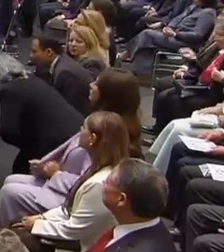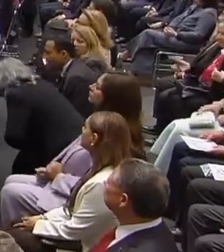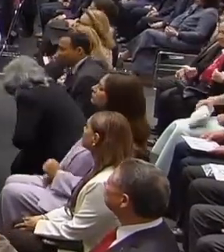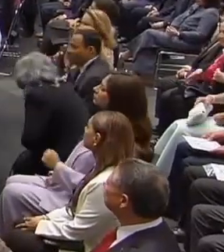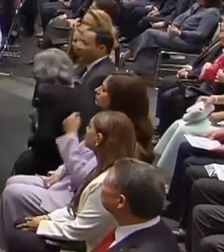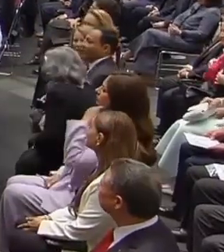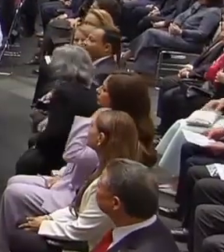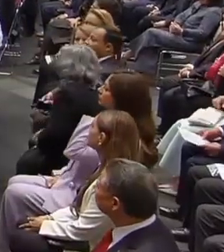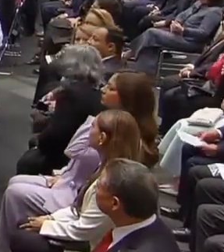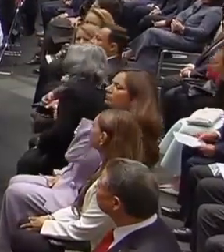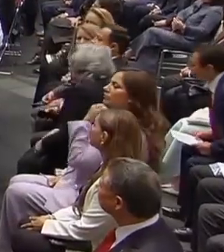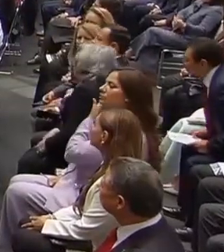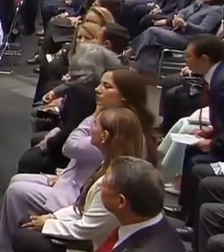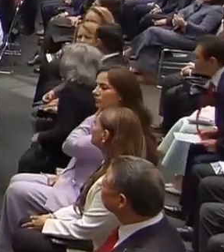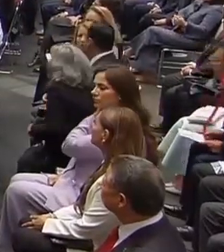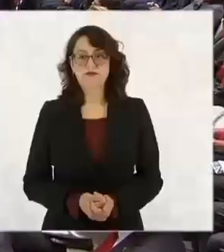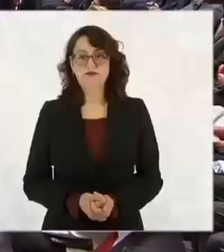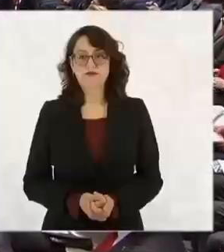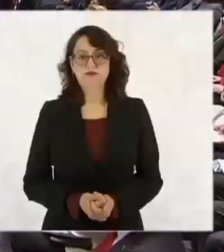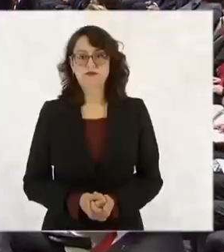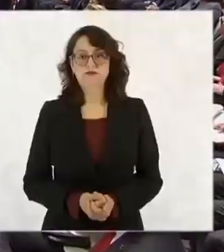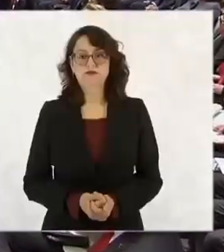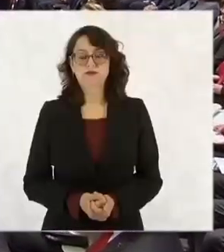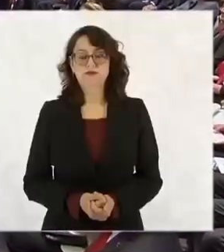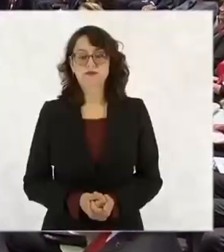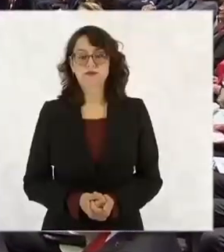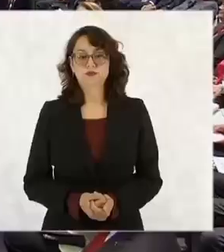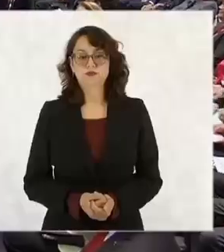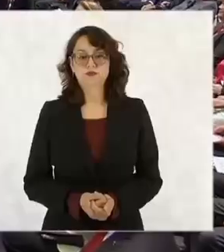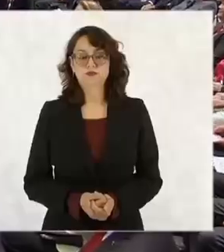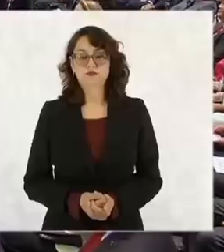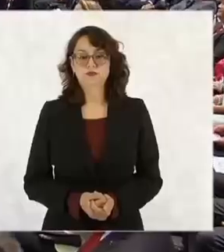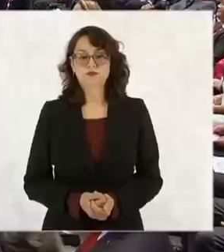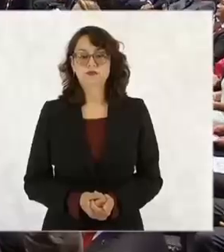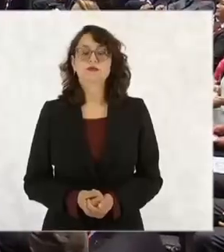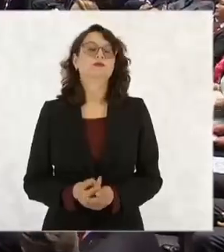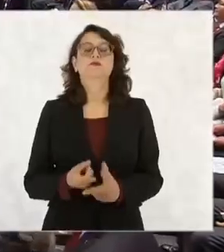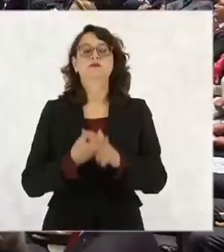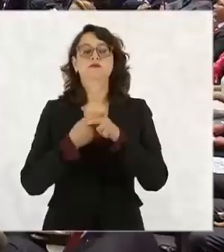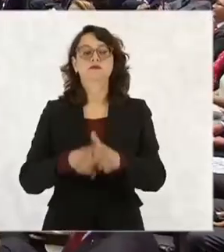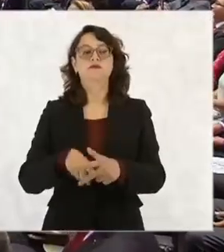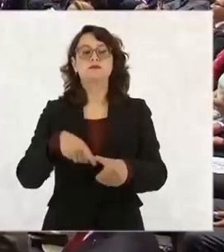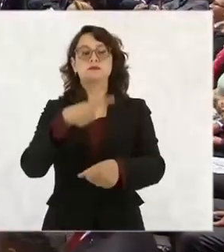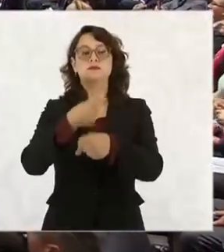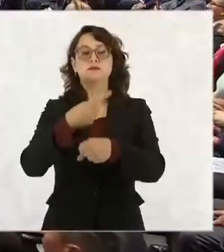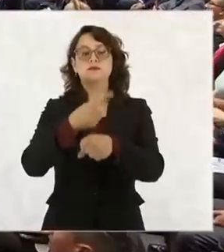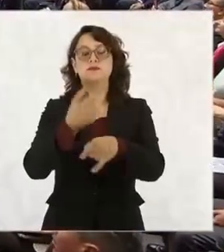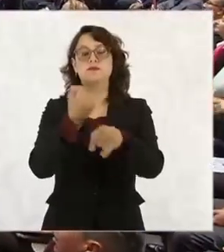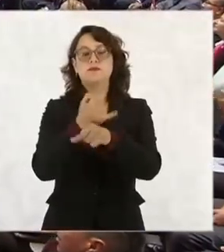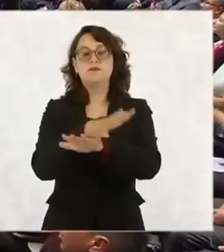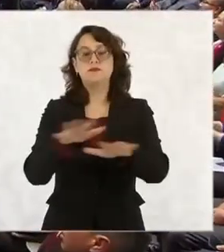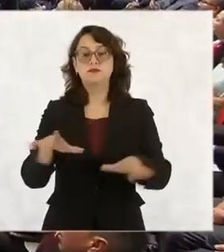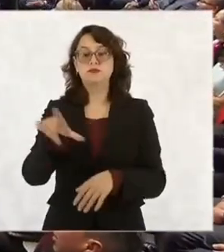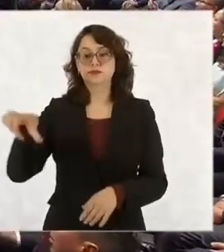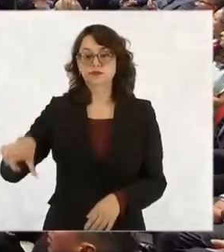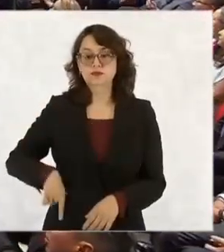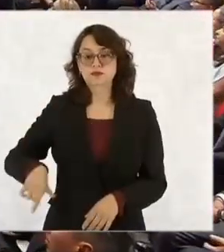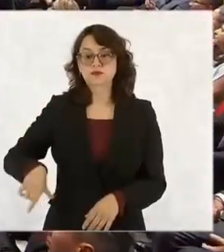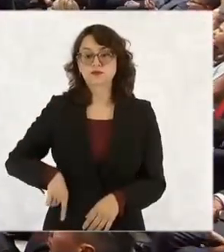y Comandanta Suprema de las Fuerzas Armadas, con motivo del primer informe de gobierno.